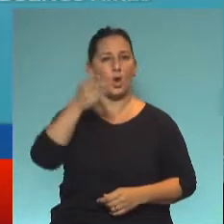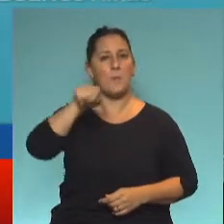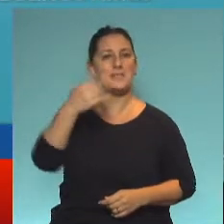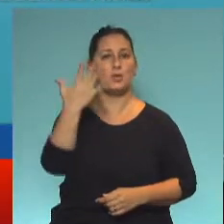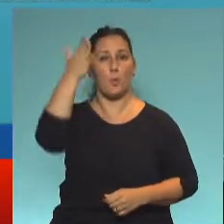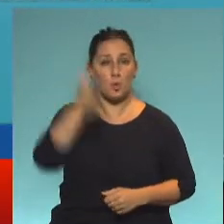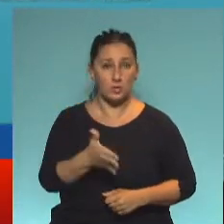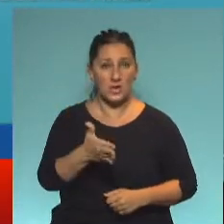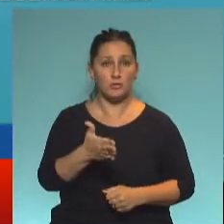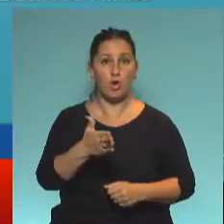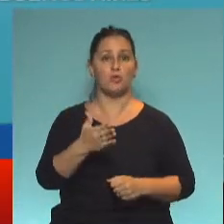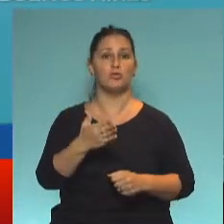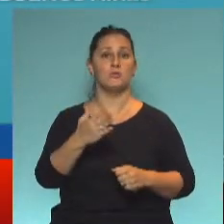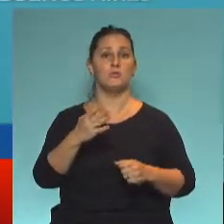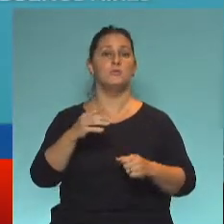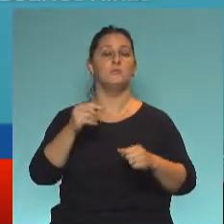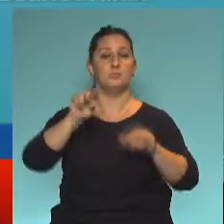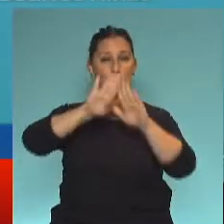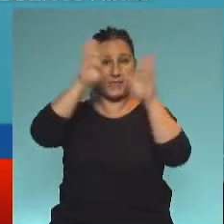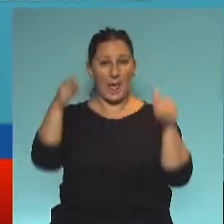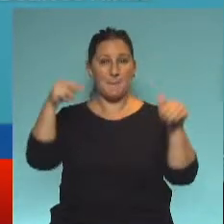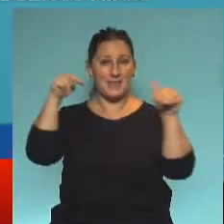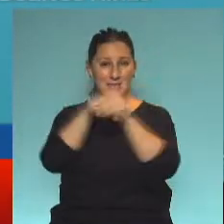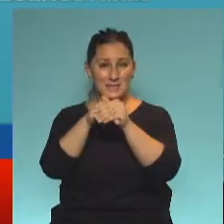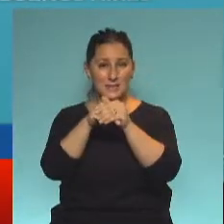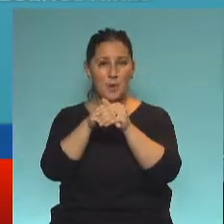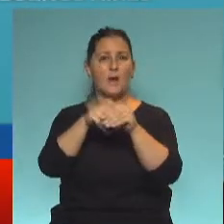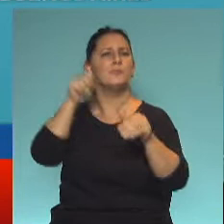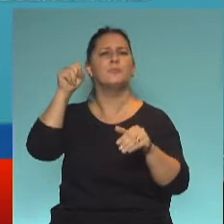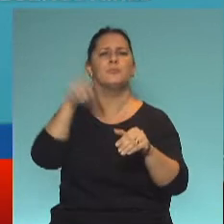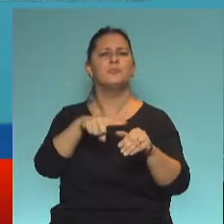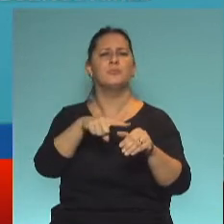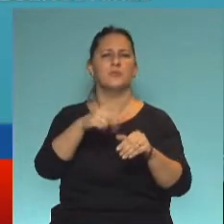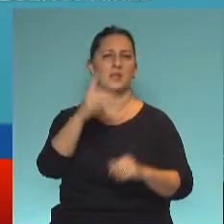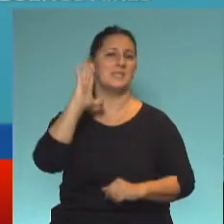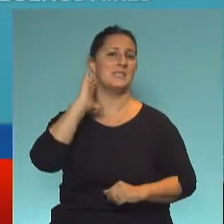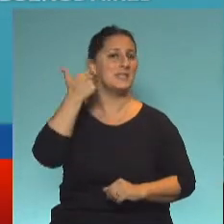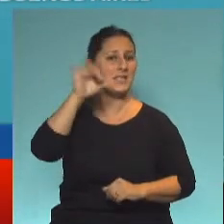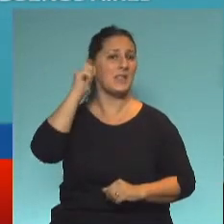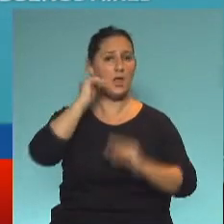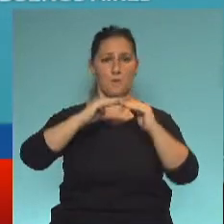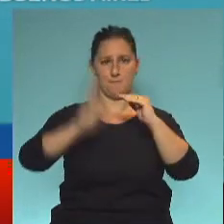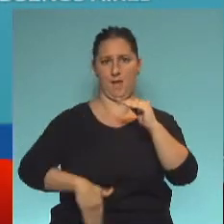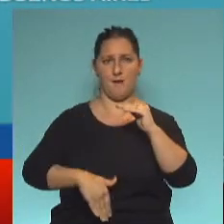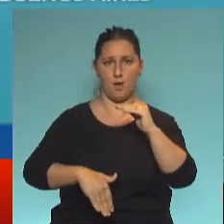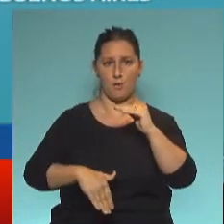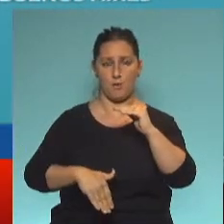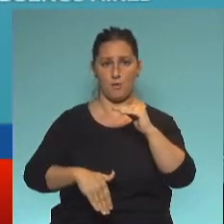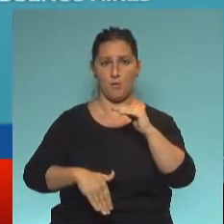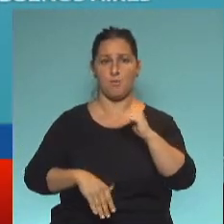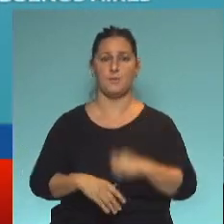46,5% de los ingresos a terapia intensiva corresponde a menores de 60 años. La